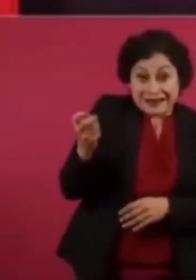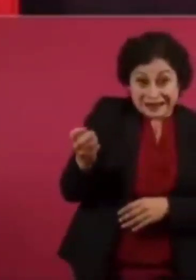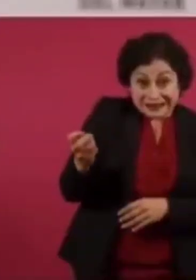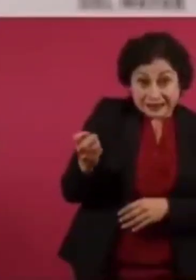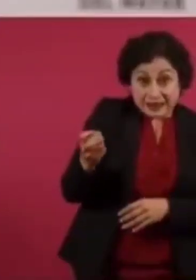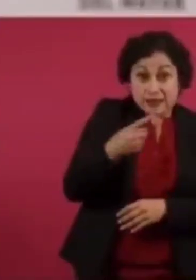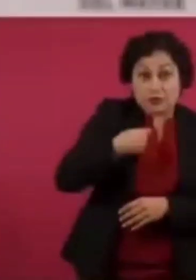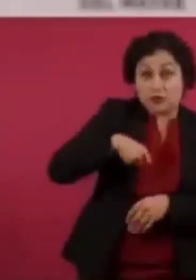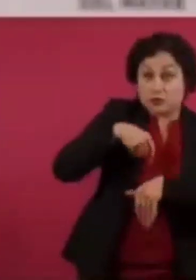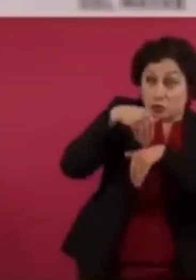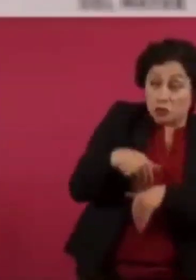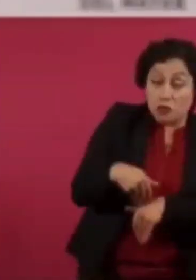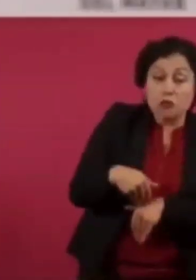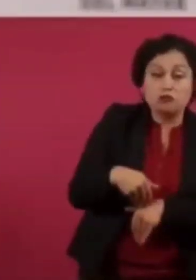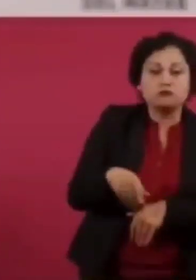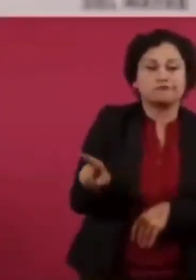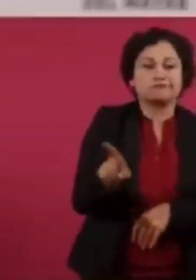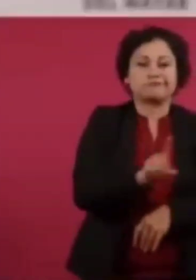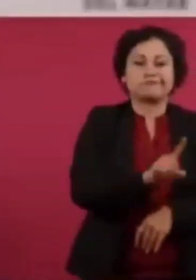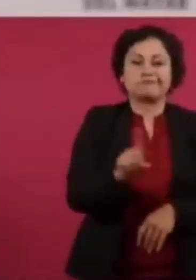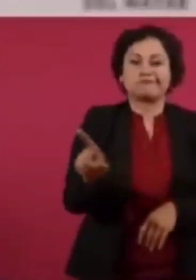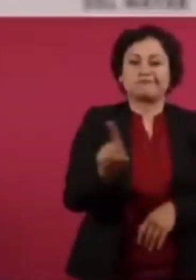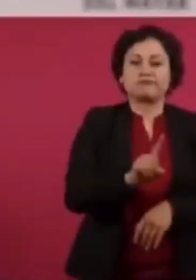Porque nos llevaron